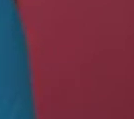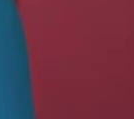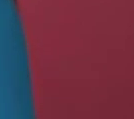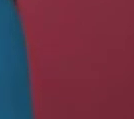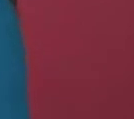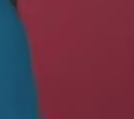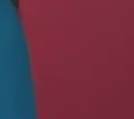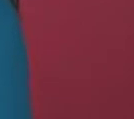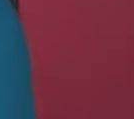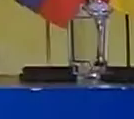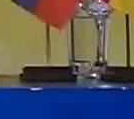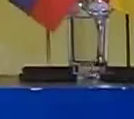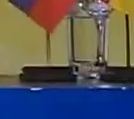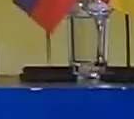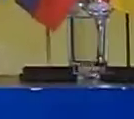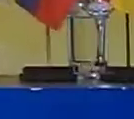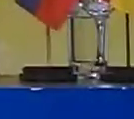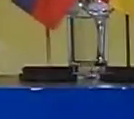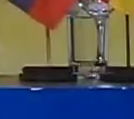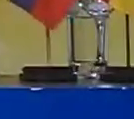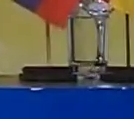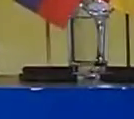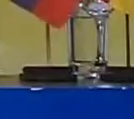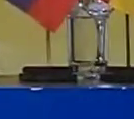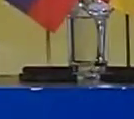palabra del Señor.